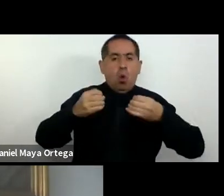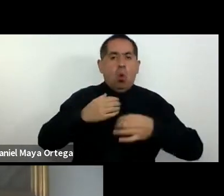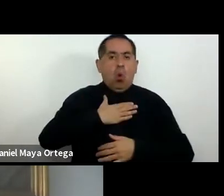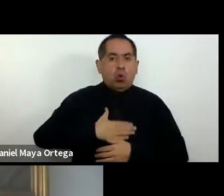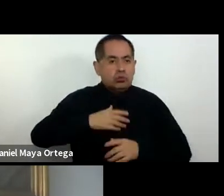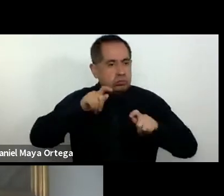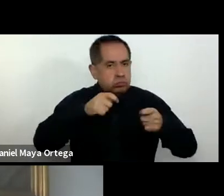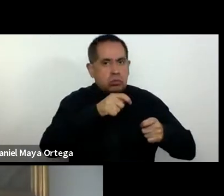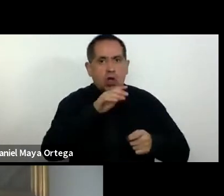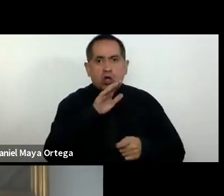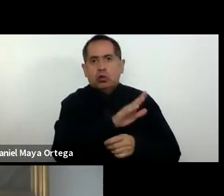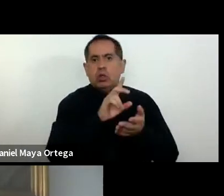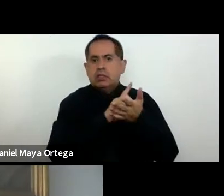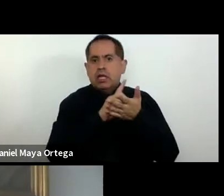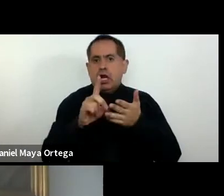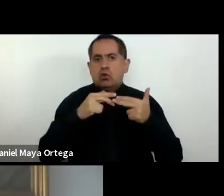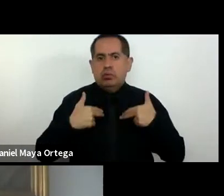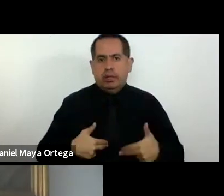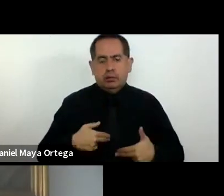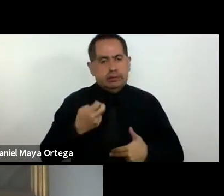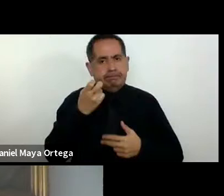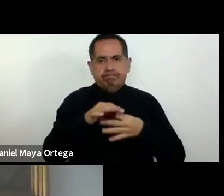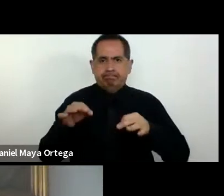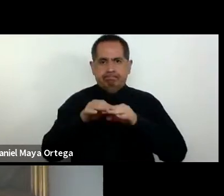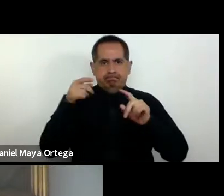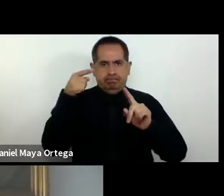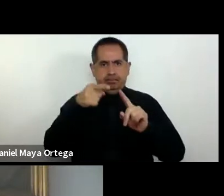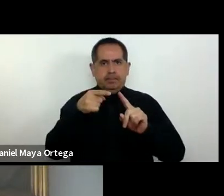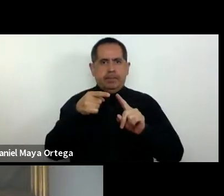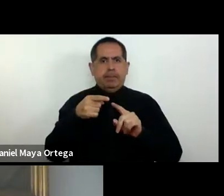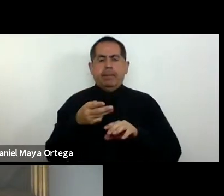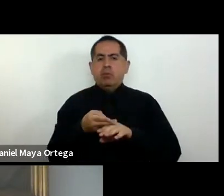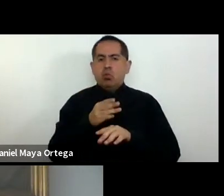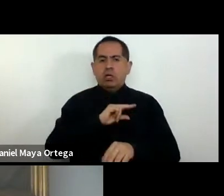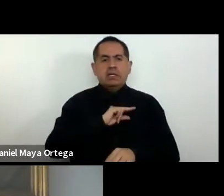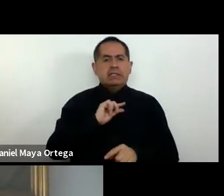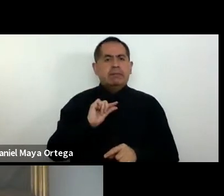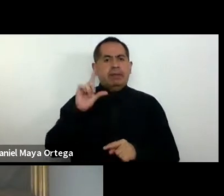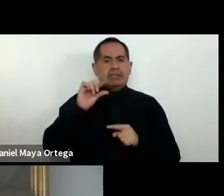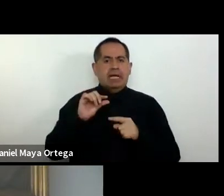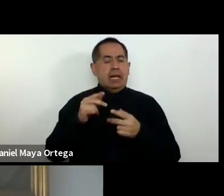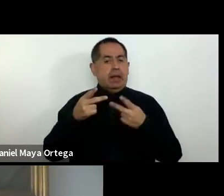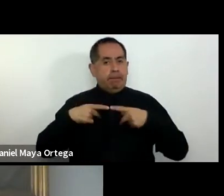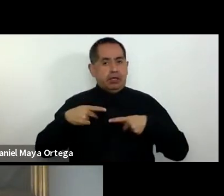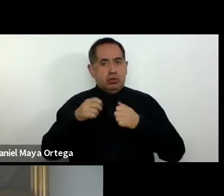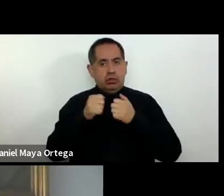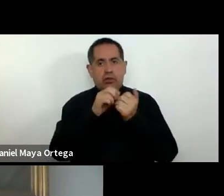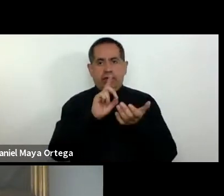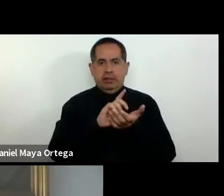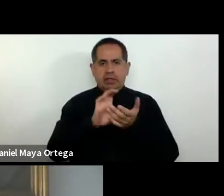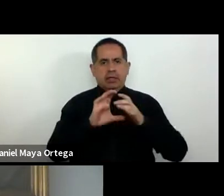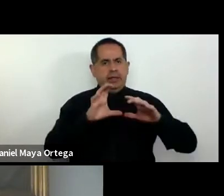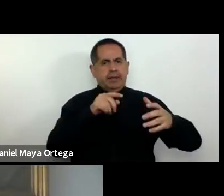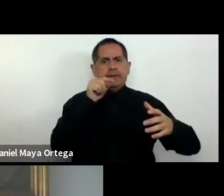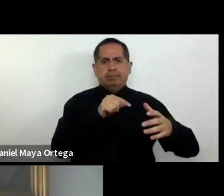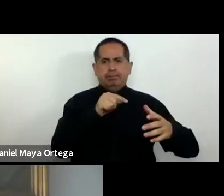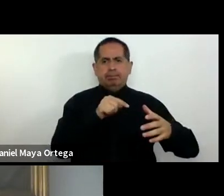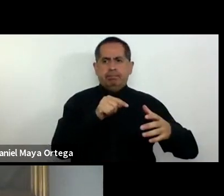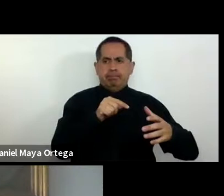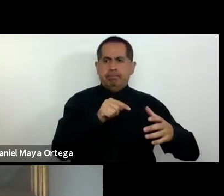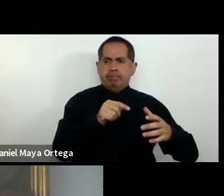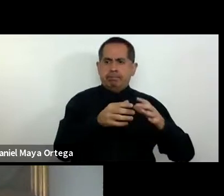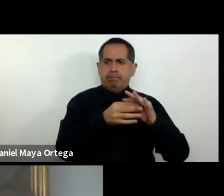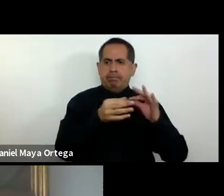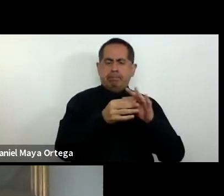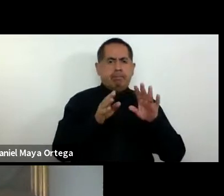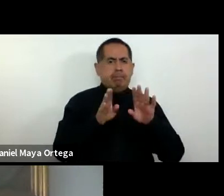sus derechos humanos. De manera especial, las personas con discapacidad, que de